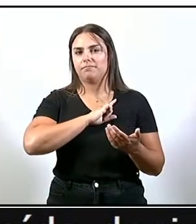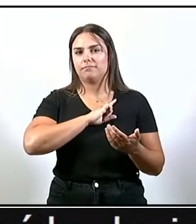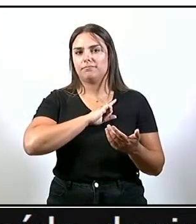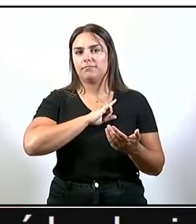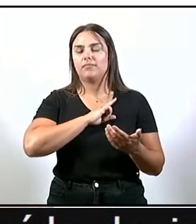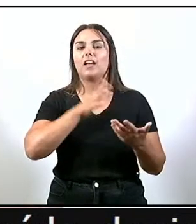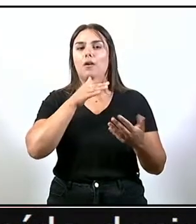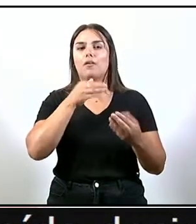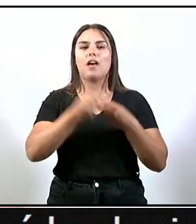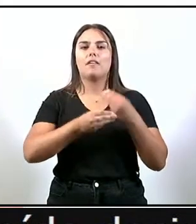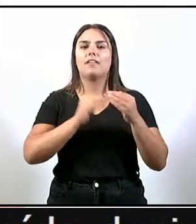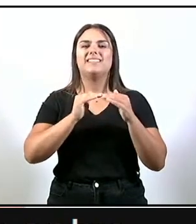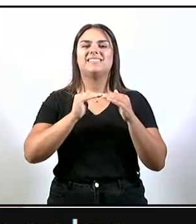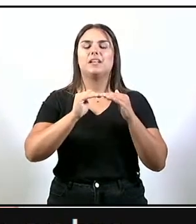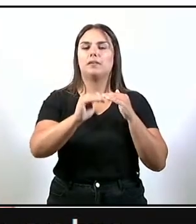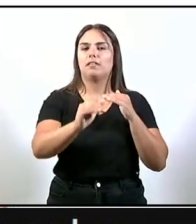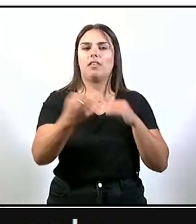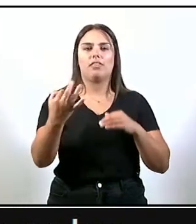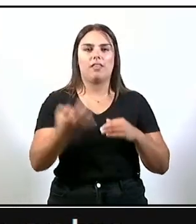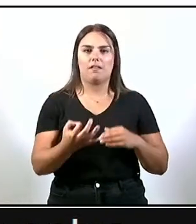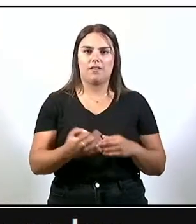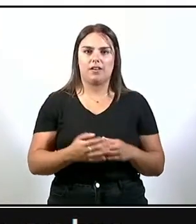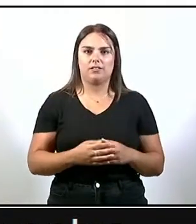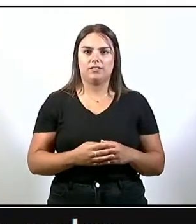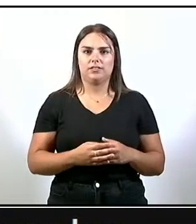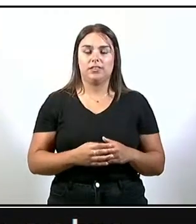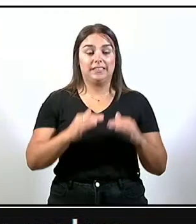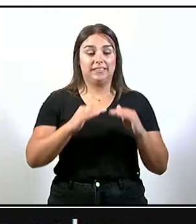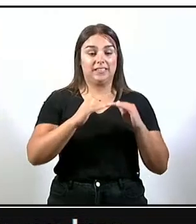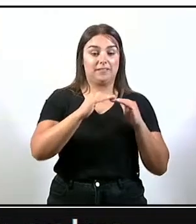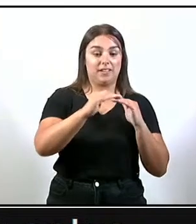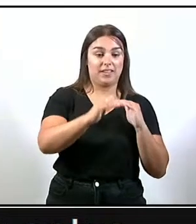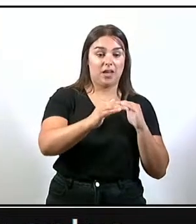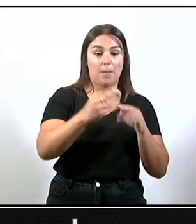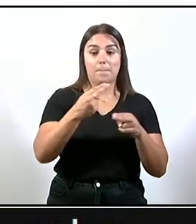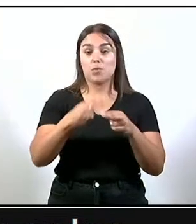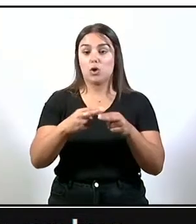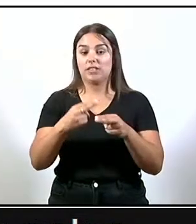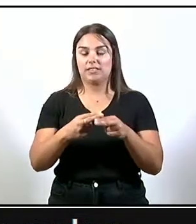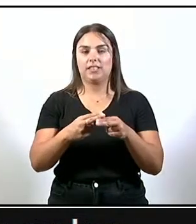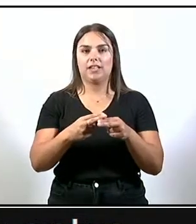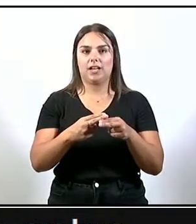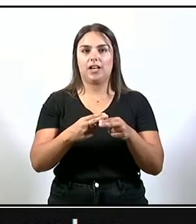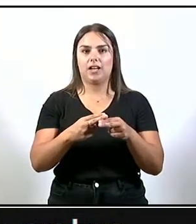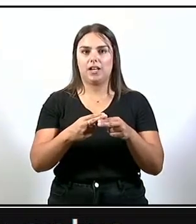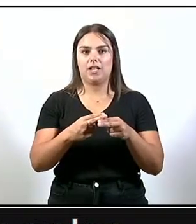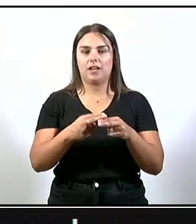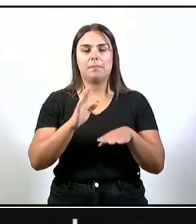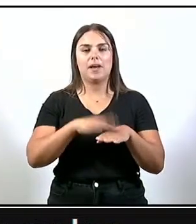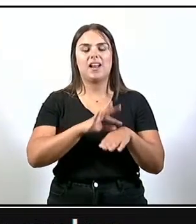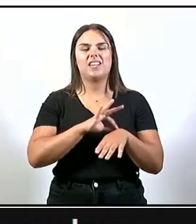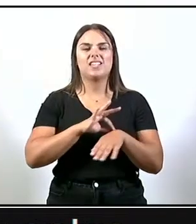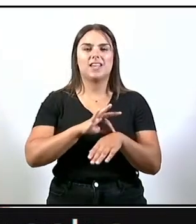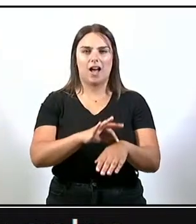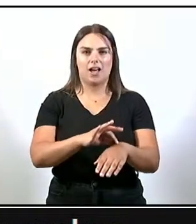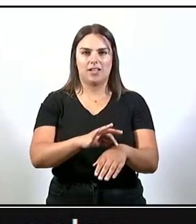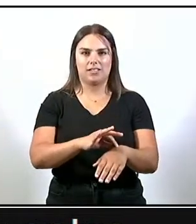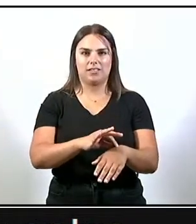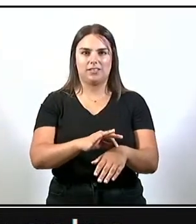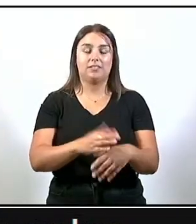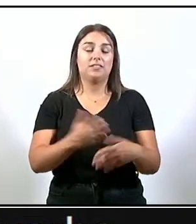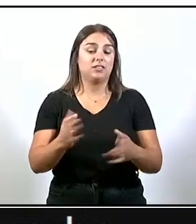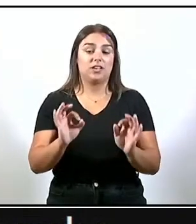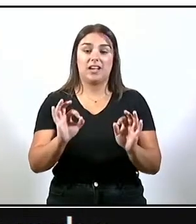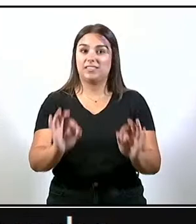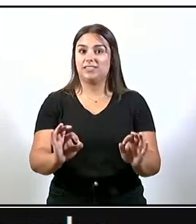entre estabilidad o líos. Entre estabilidad o líos, del verbo liar. Bueno, pues estos son los